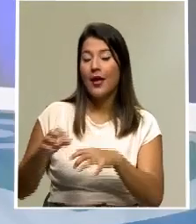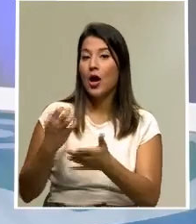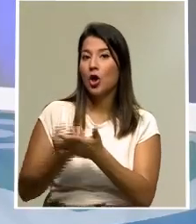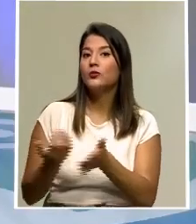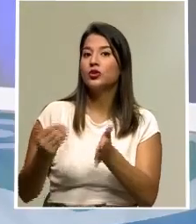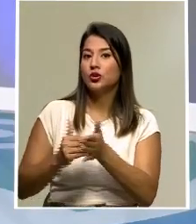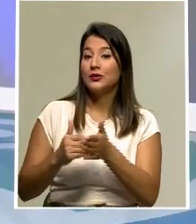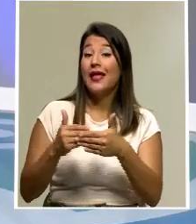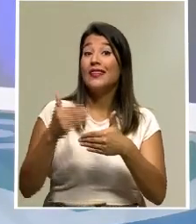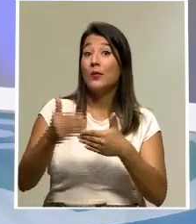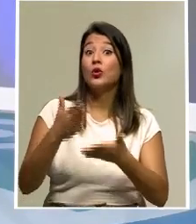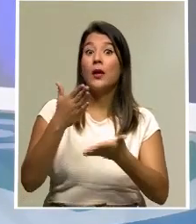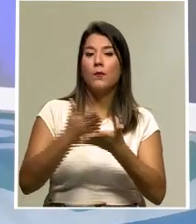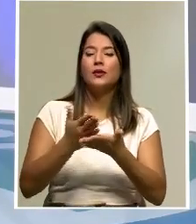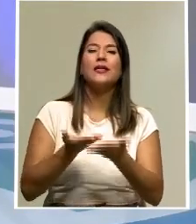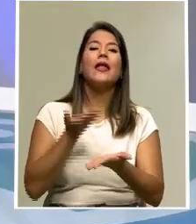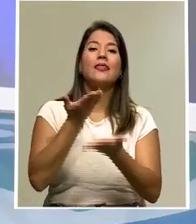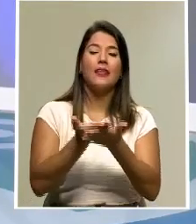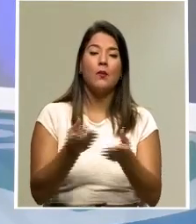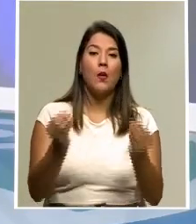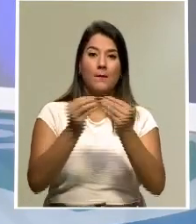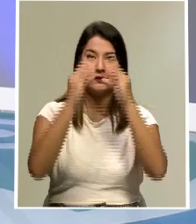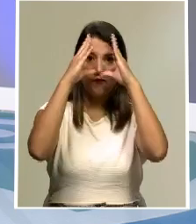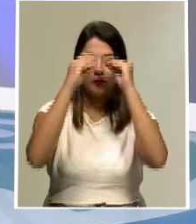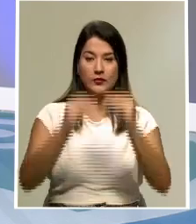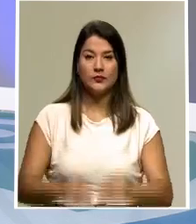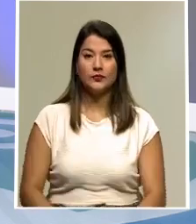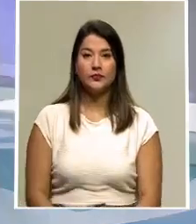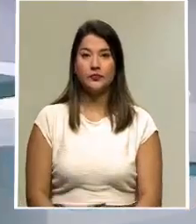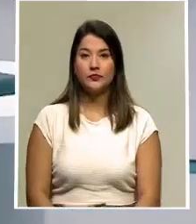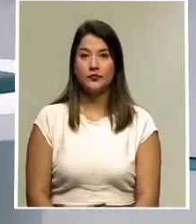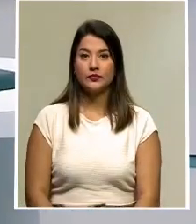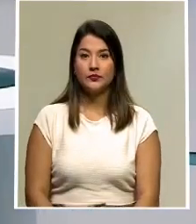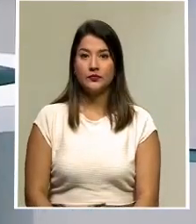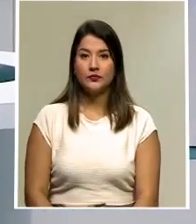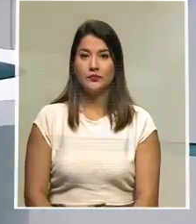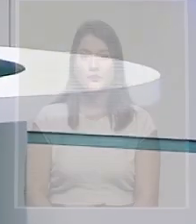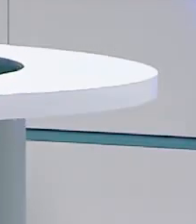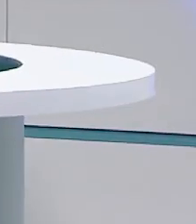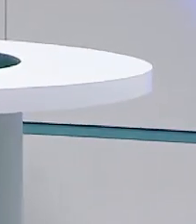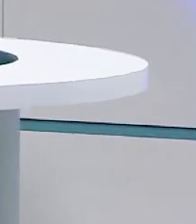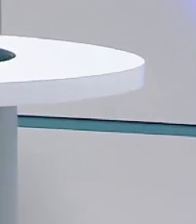de la pausa, le informamos sobre esta historia.